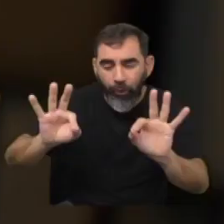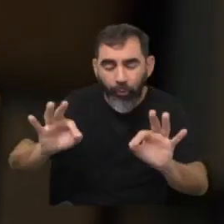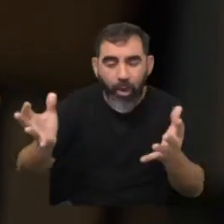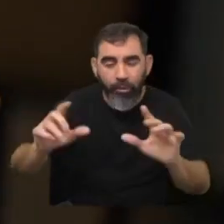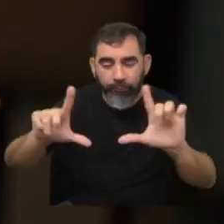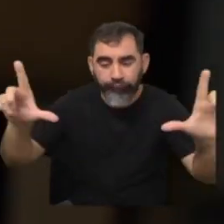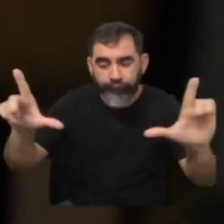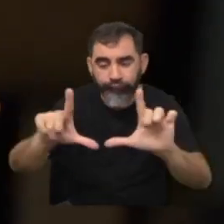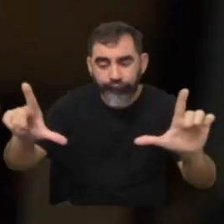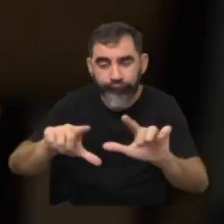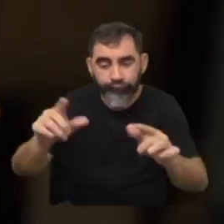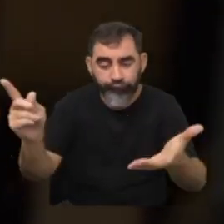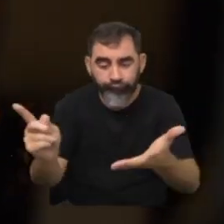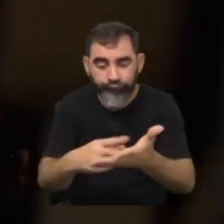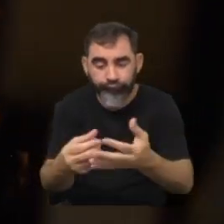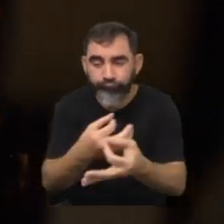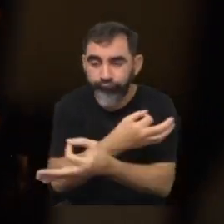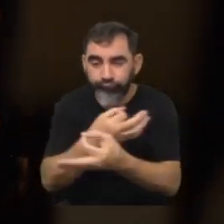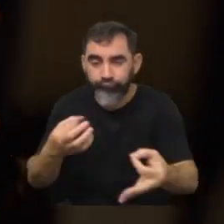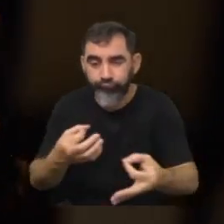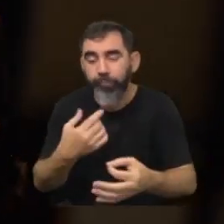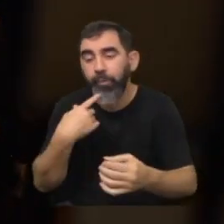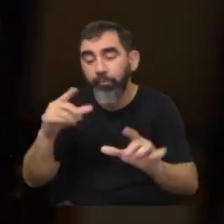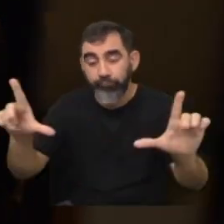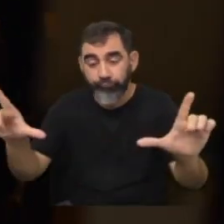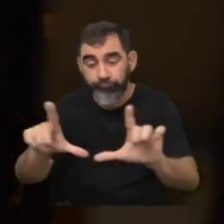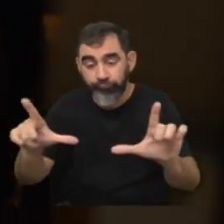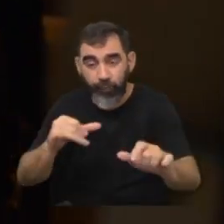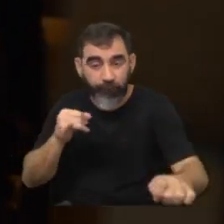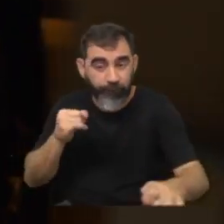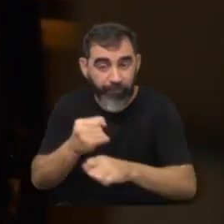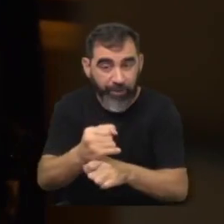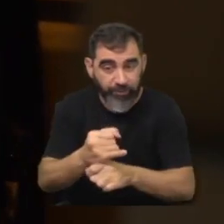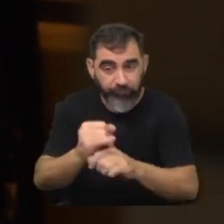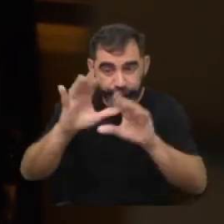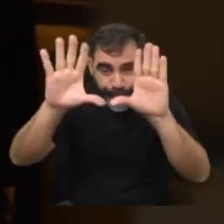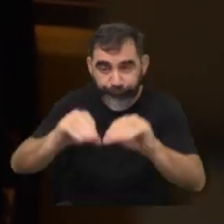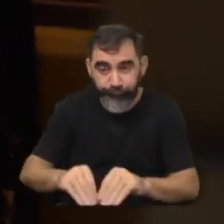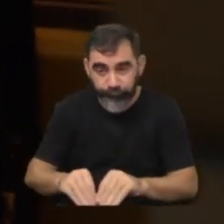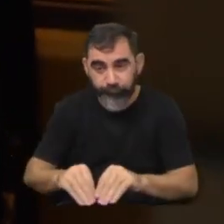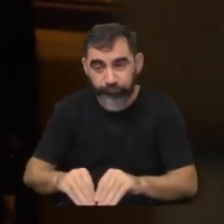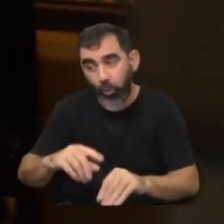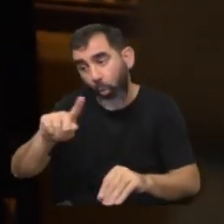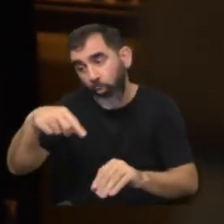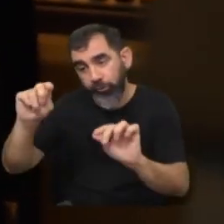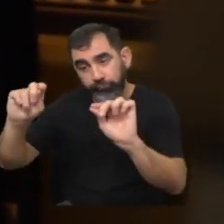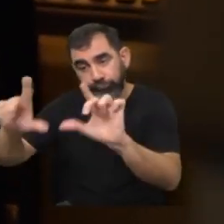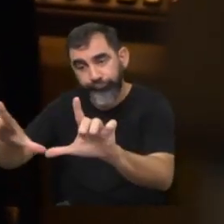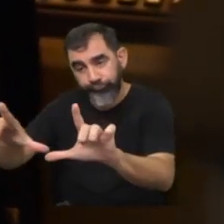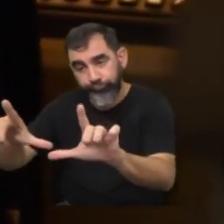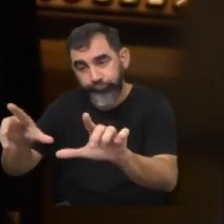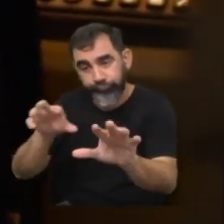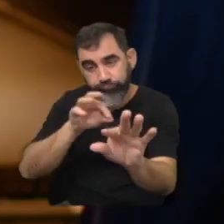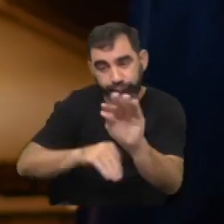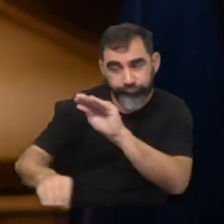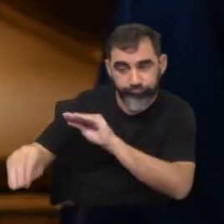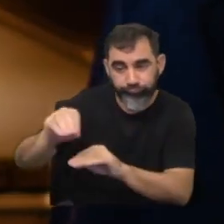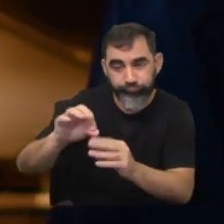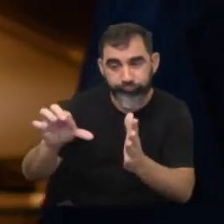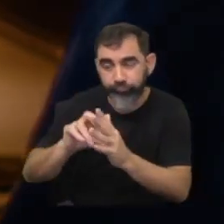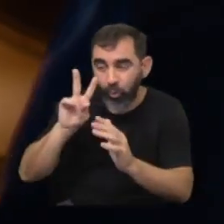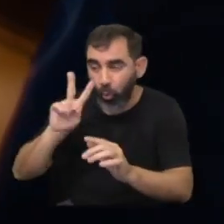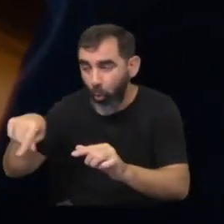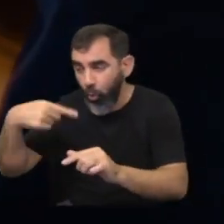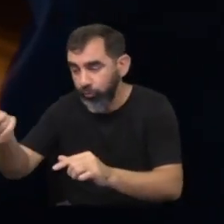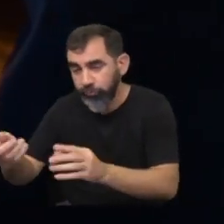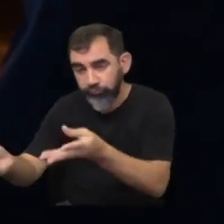todos centralizados en una pantalla. Si una pantalla de ellas falla, se apaga, se puede mirar otra. Se pueden switchar sistemas, se pueden mirar en otra pantalla, se